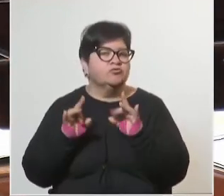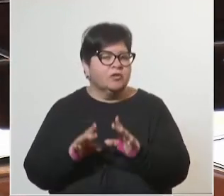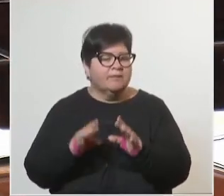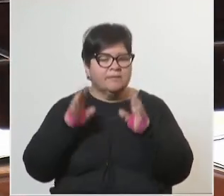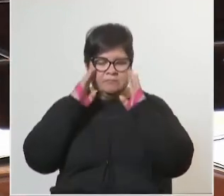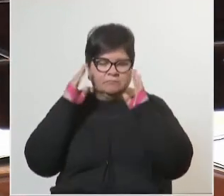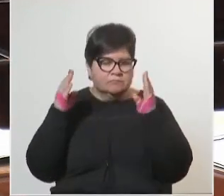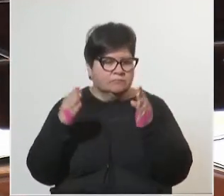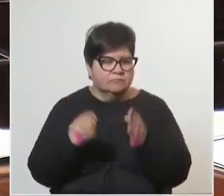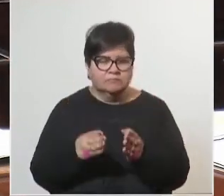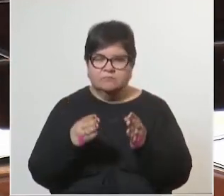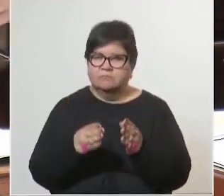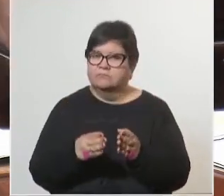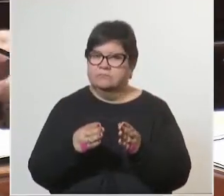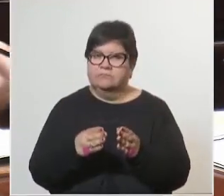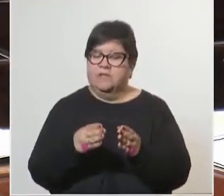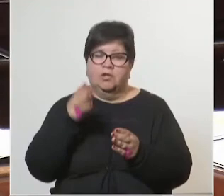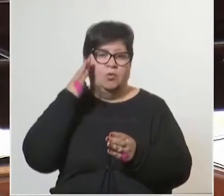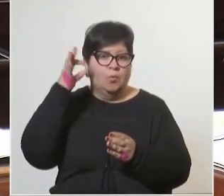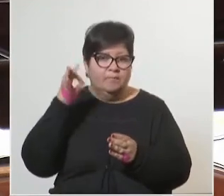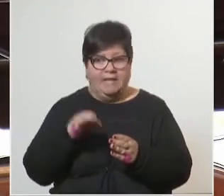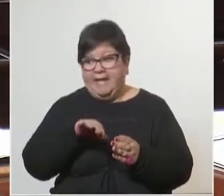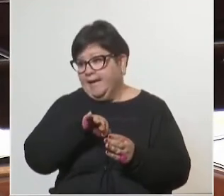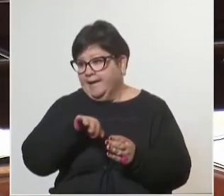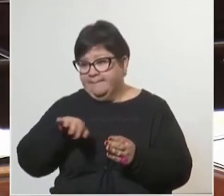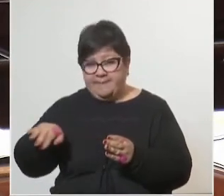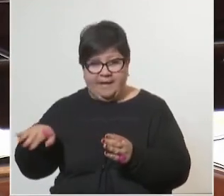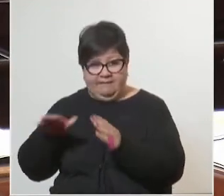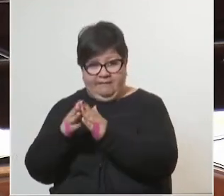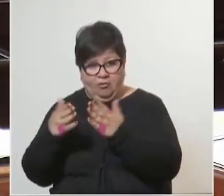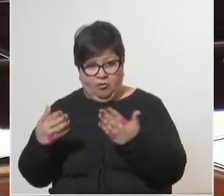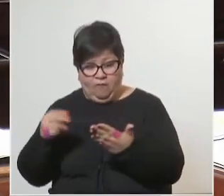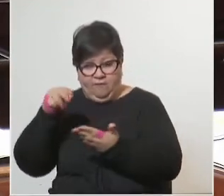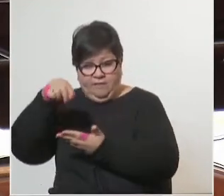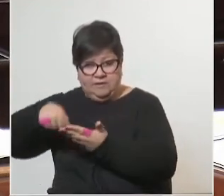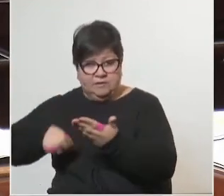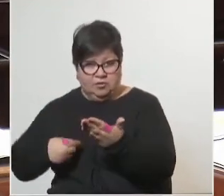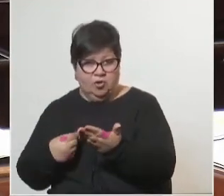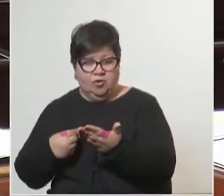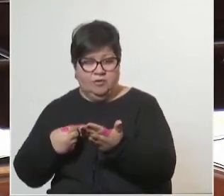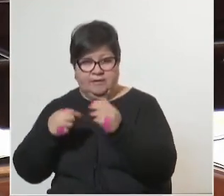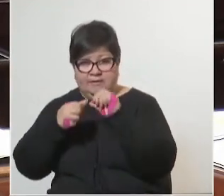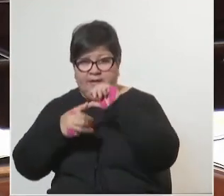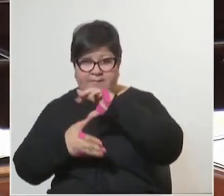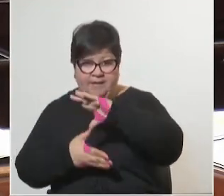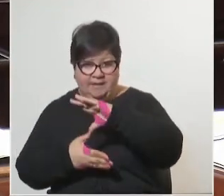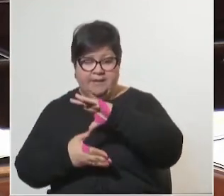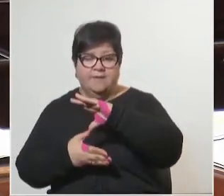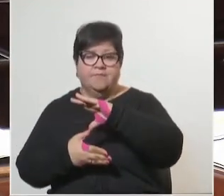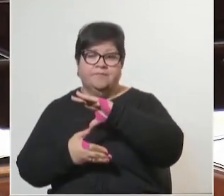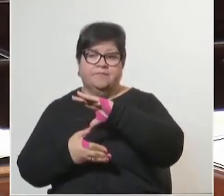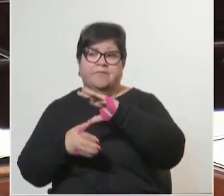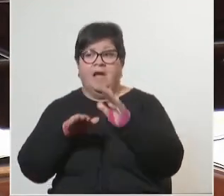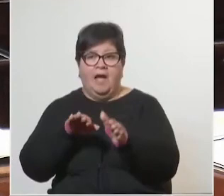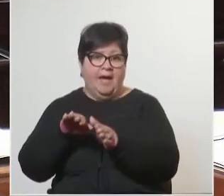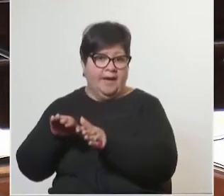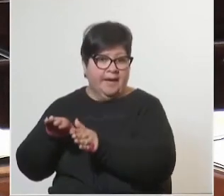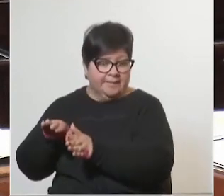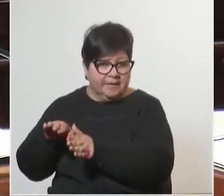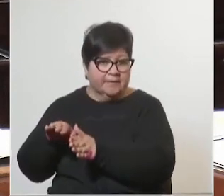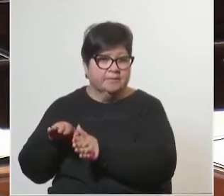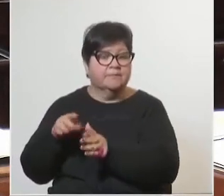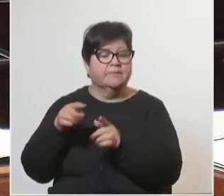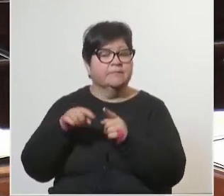simplemente a cumplir algo que, al margen de esta convención, pero que está amparado por esta convención,